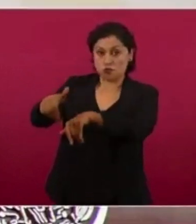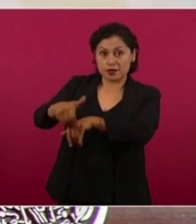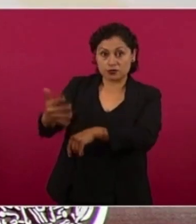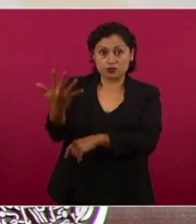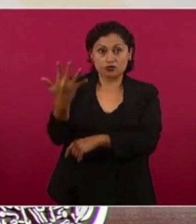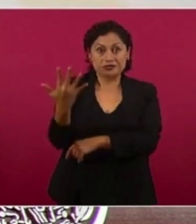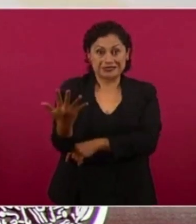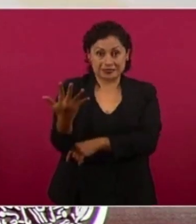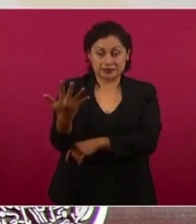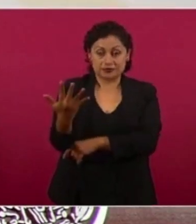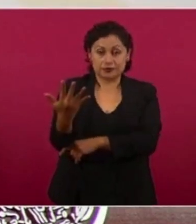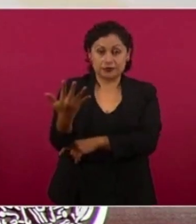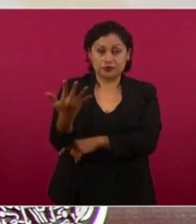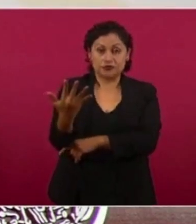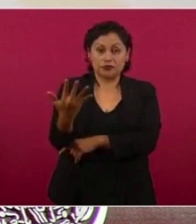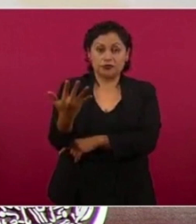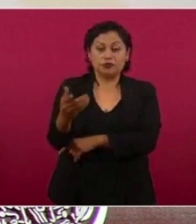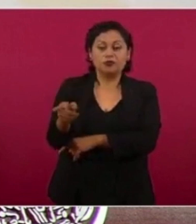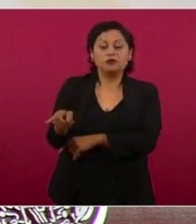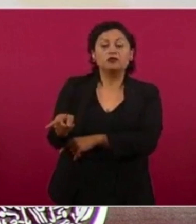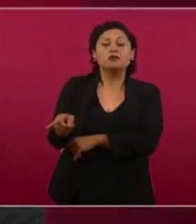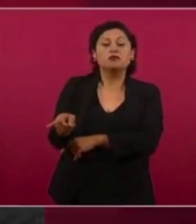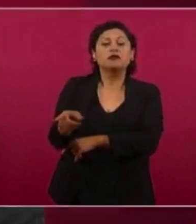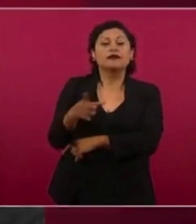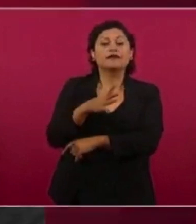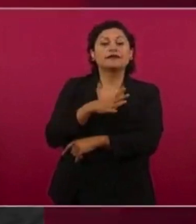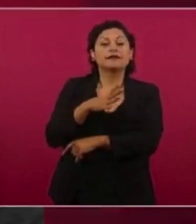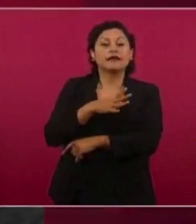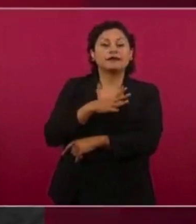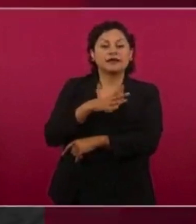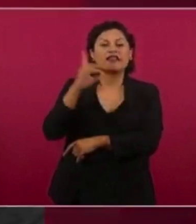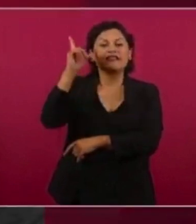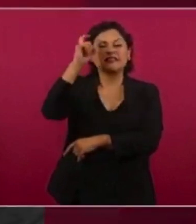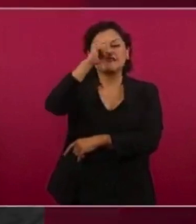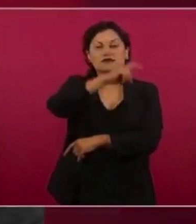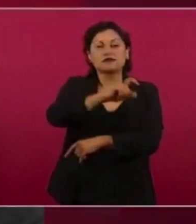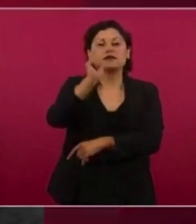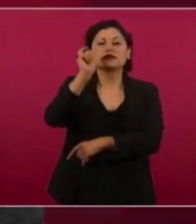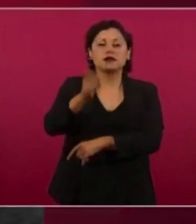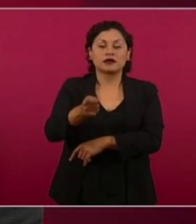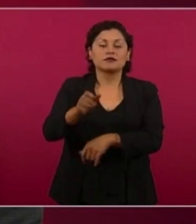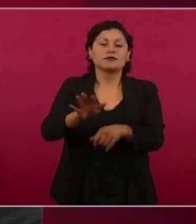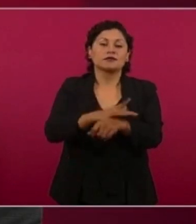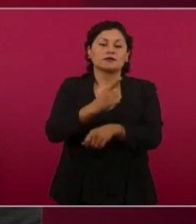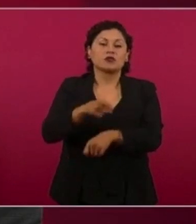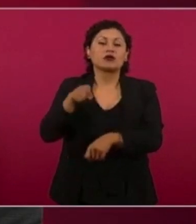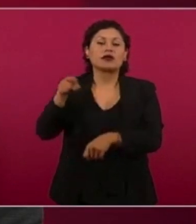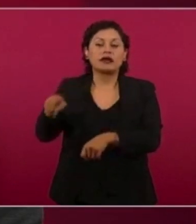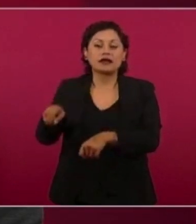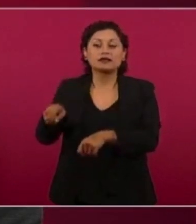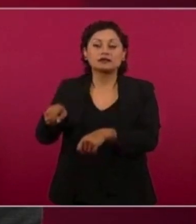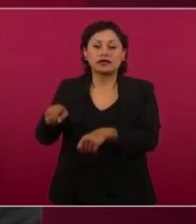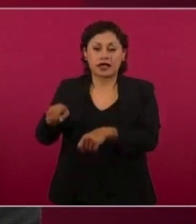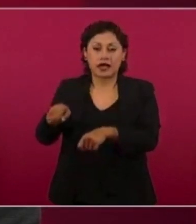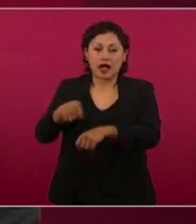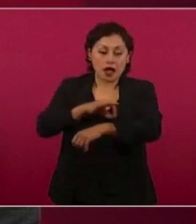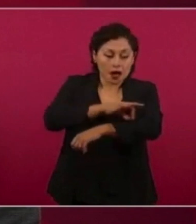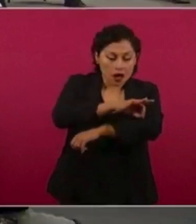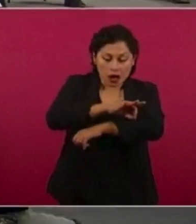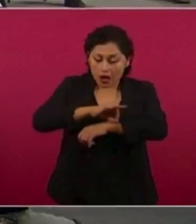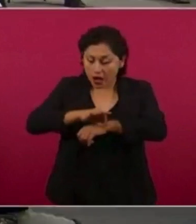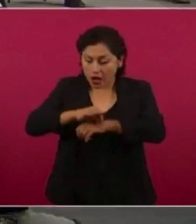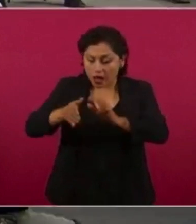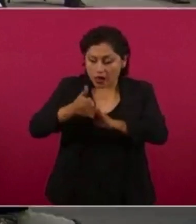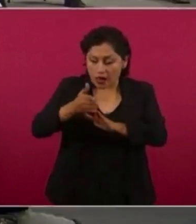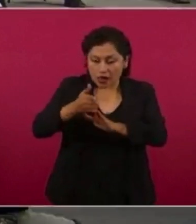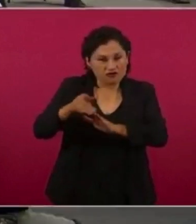representa, en primer lugar, una dificultad en el sentido de que el tramo se ha cambiado en tres ocasiones, el trazo,